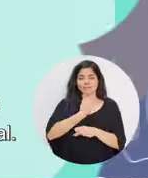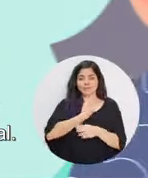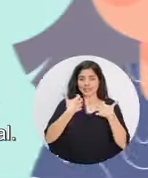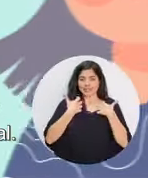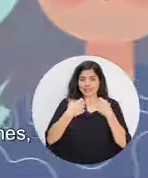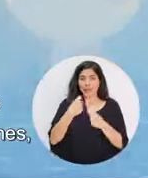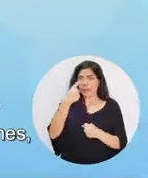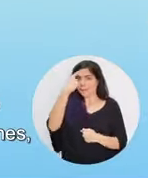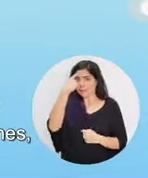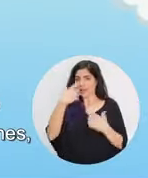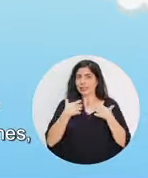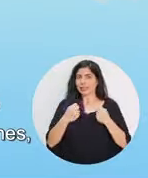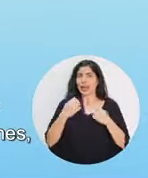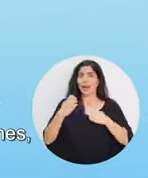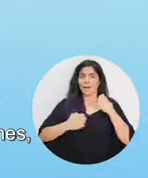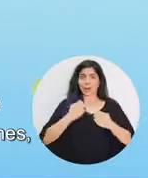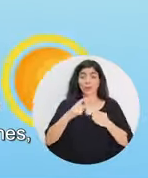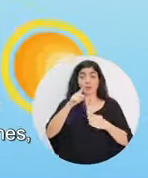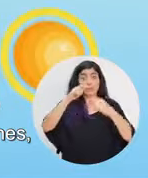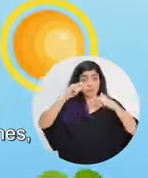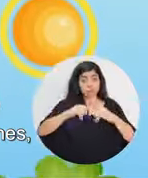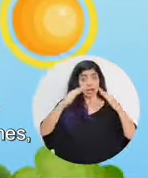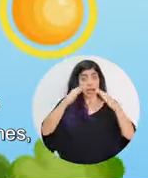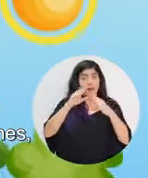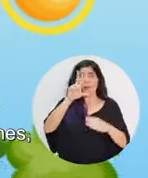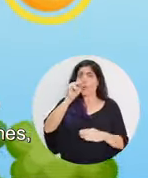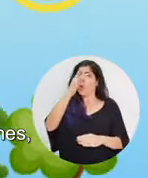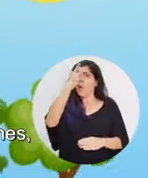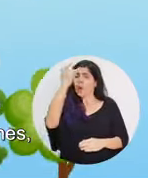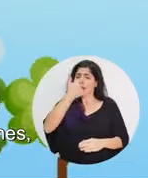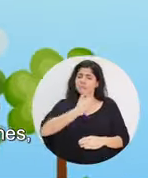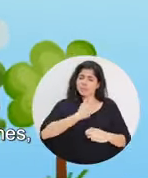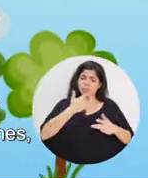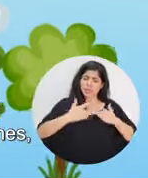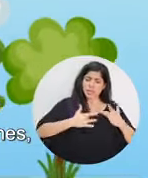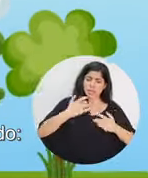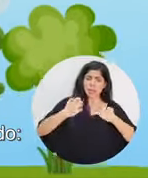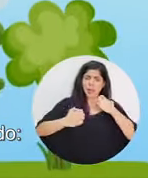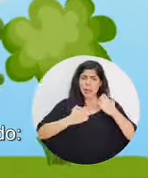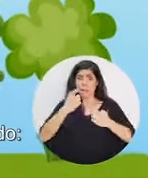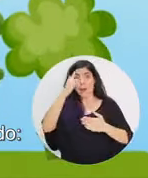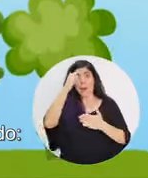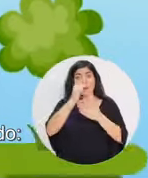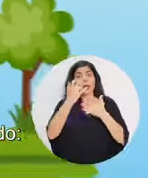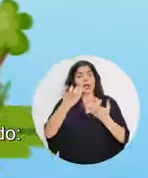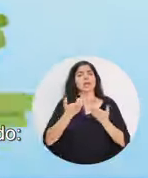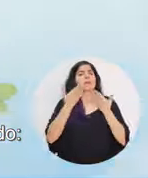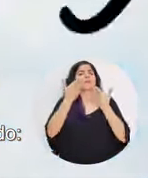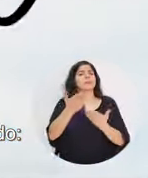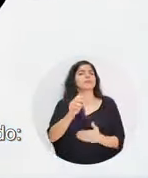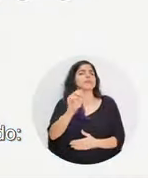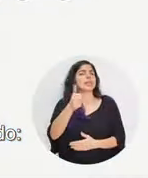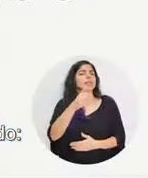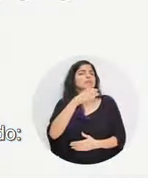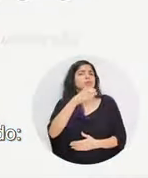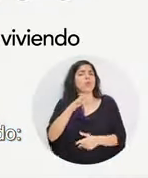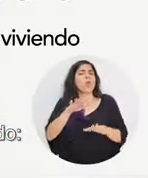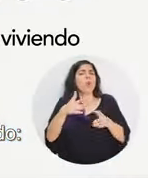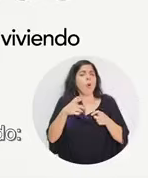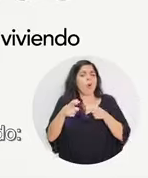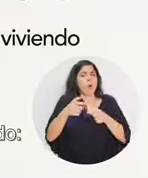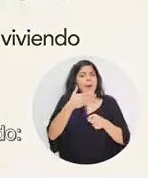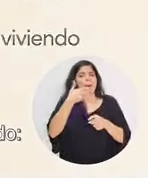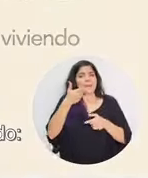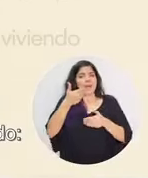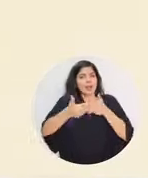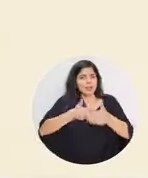y emocional. En estos días de estar en casa, no se olvide de sus sentimientos y sus emociones. Por eso queremos darle 10 consejos para llevar mejor lo